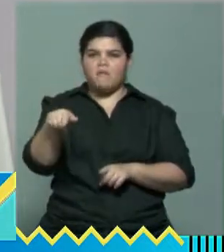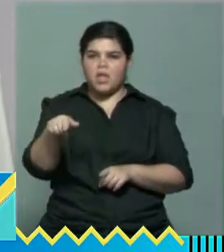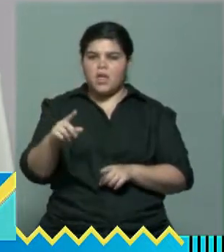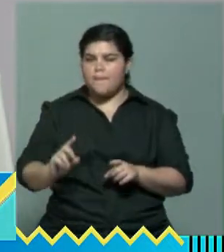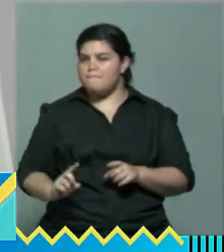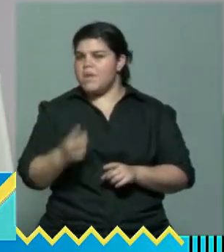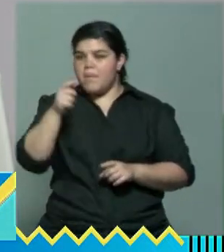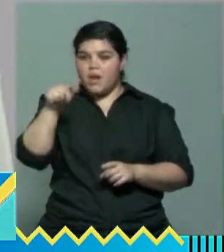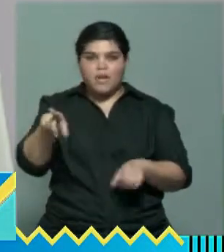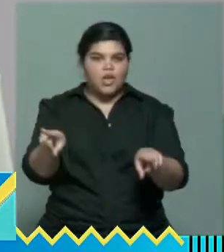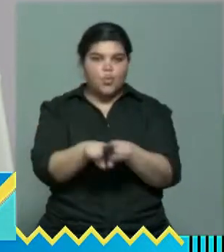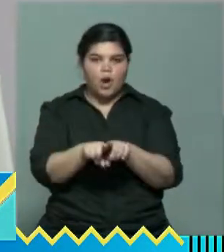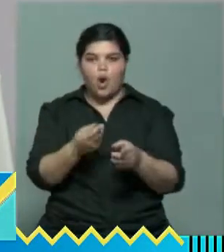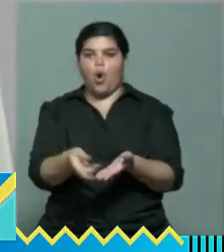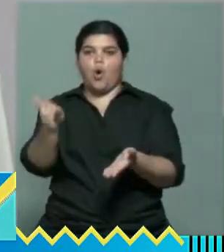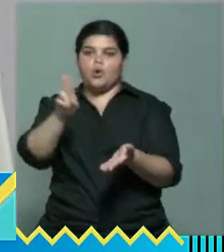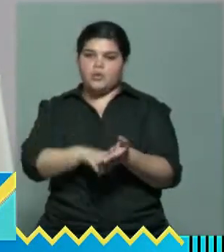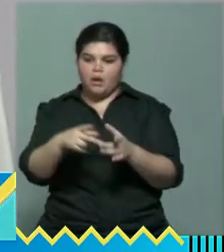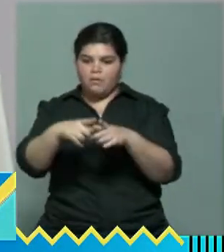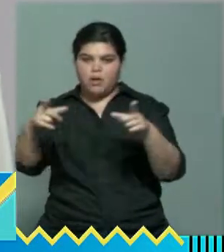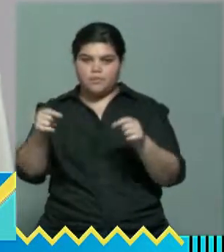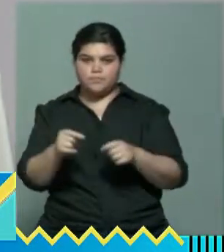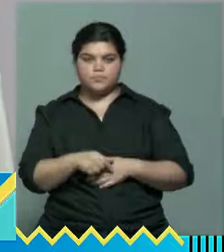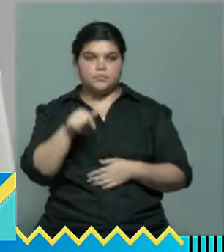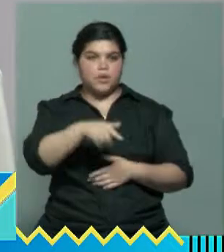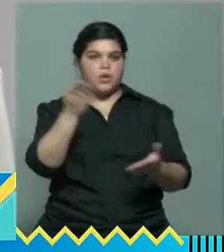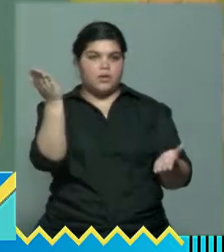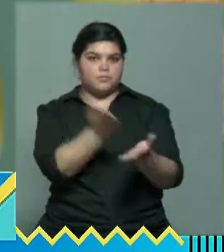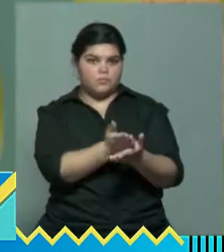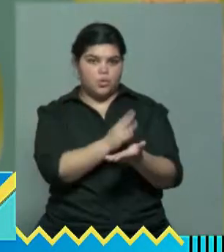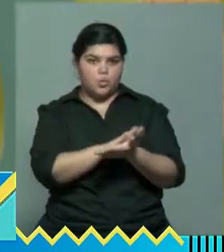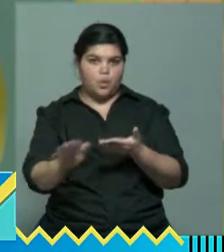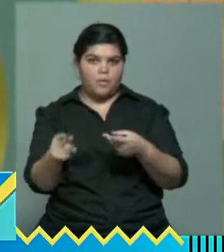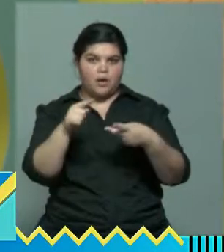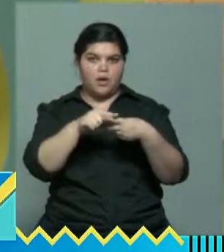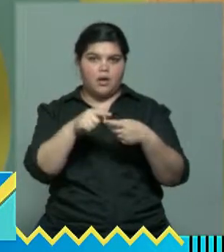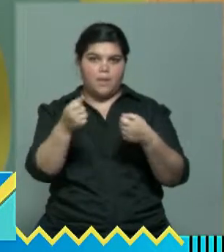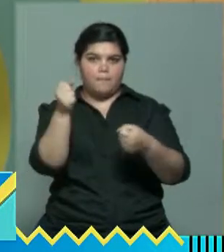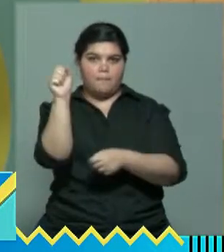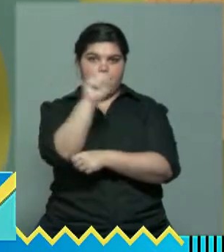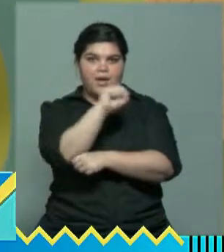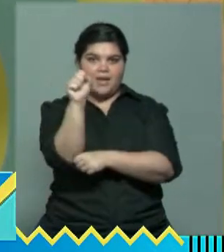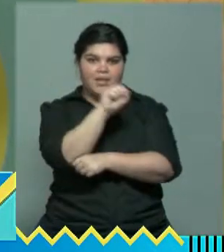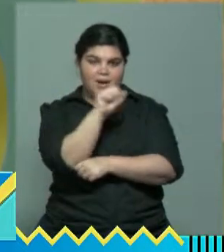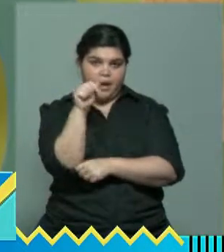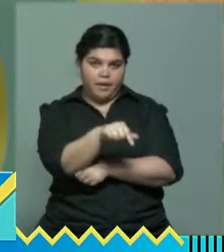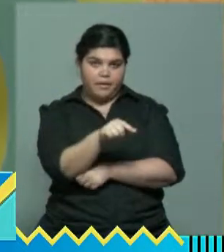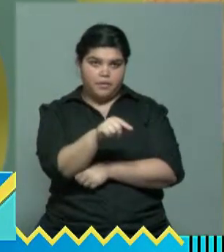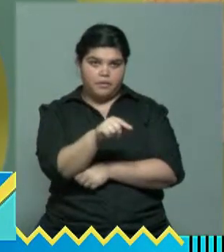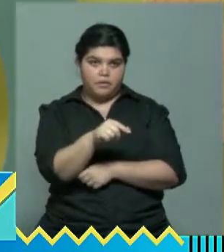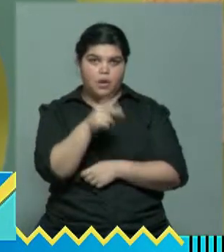sea que vuelta a sacar su Las dos sanciones nuevas son inhabilitar y el trabajo comunitario, además de las otras que ya